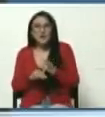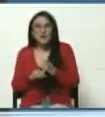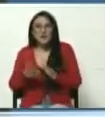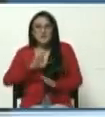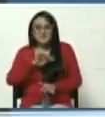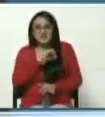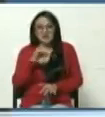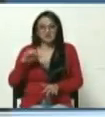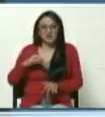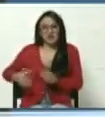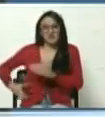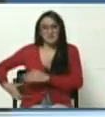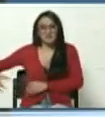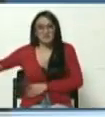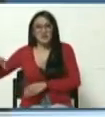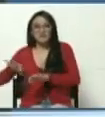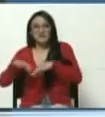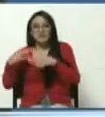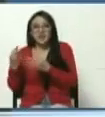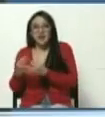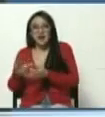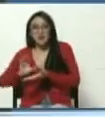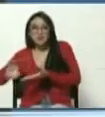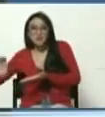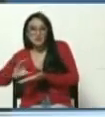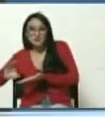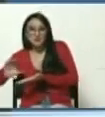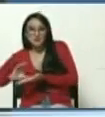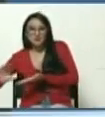enriquecimiento de familiares y